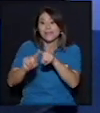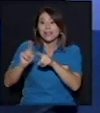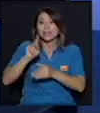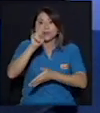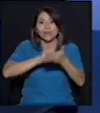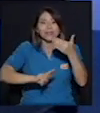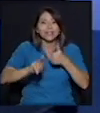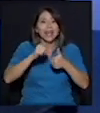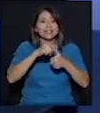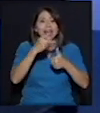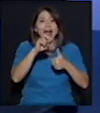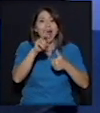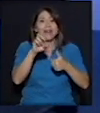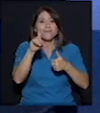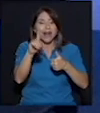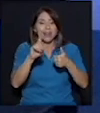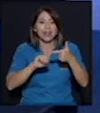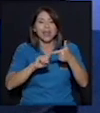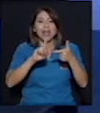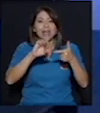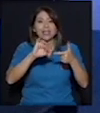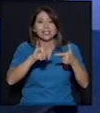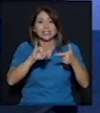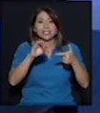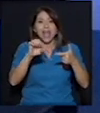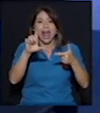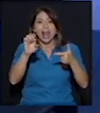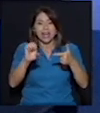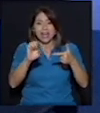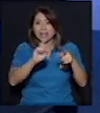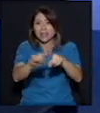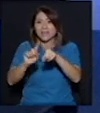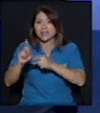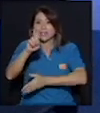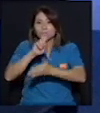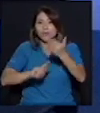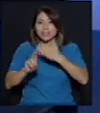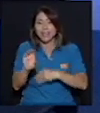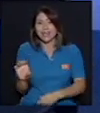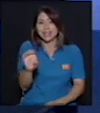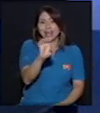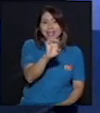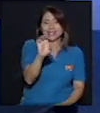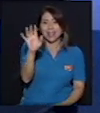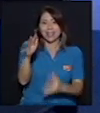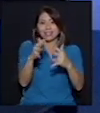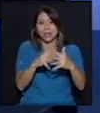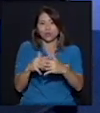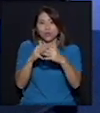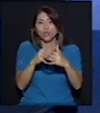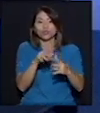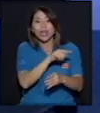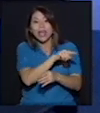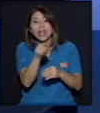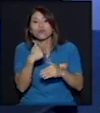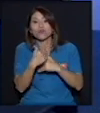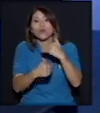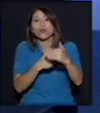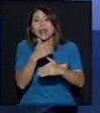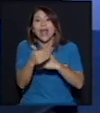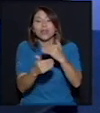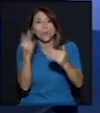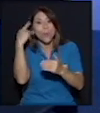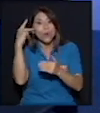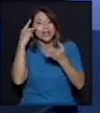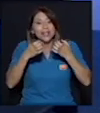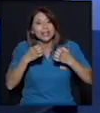de Princeton, de estas grandes universidades de los Estados Unidos del Este, que fueron criando la política y la estrategia de los Estados Unidos en los 50 y